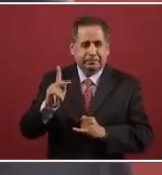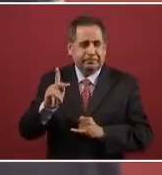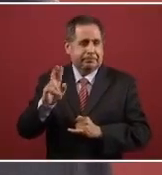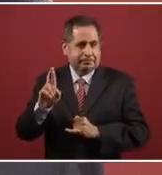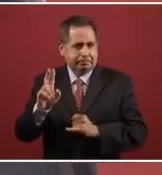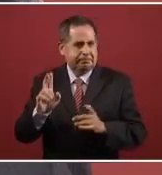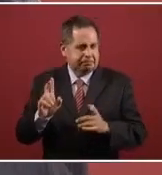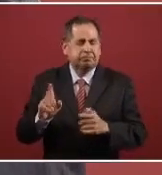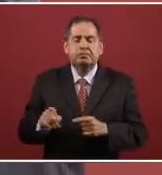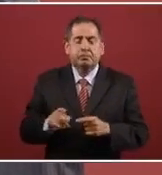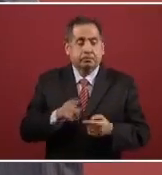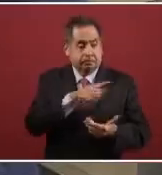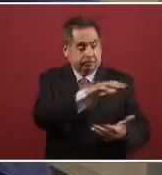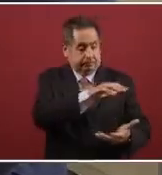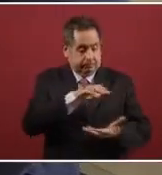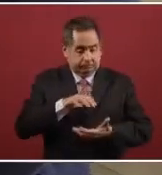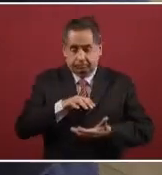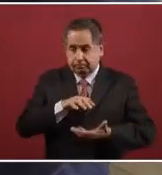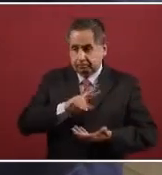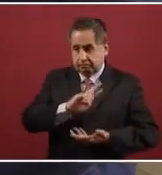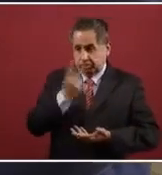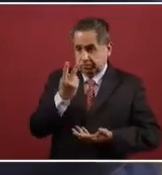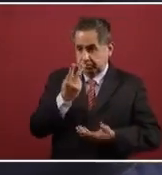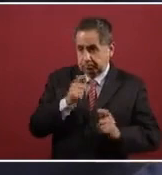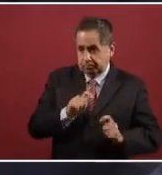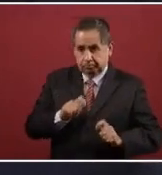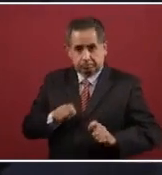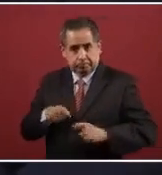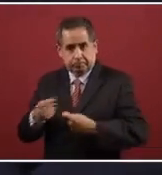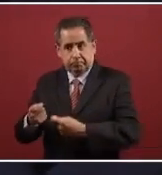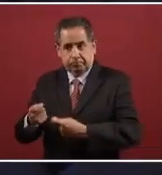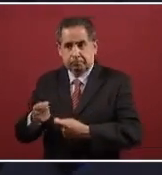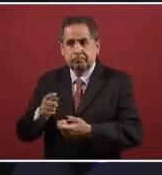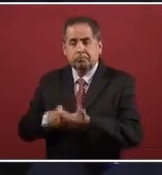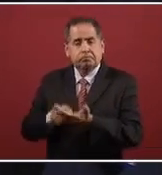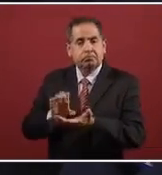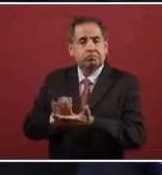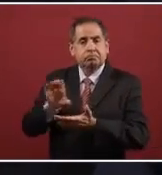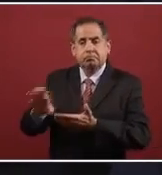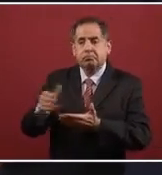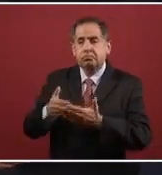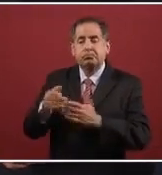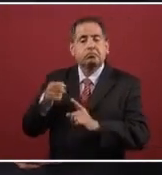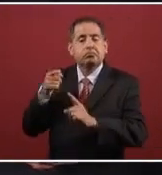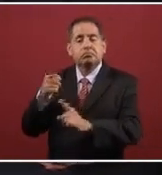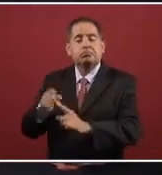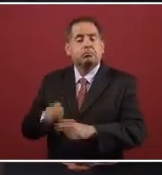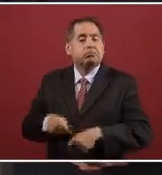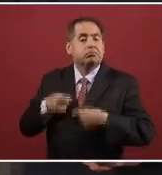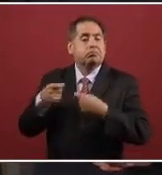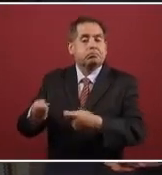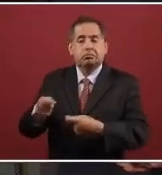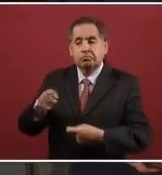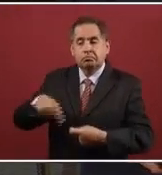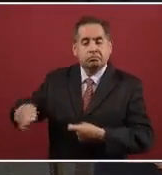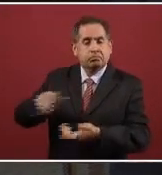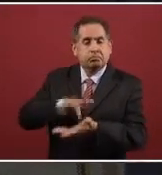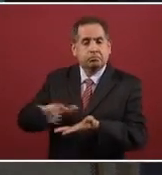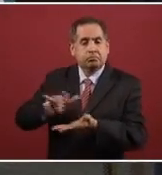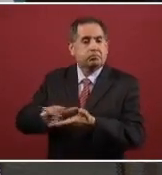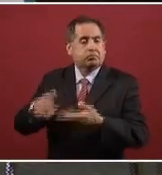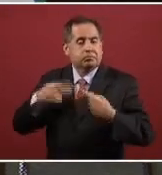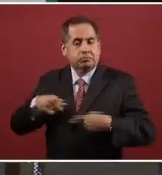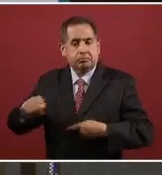estos recursos y que estos recursos ahora se utilicen para apoyar a